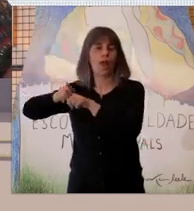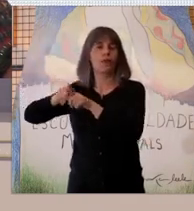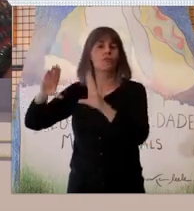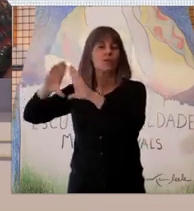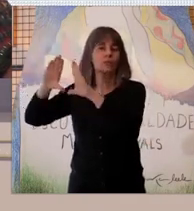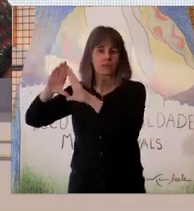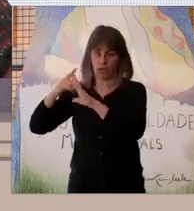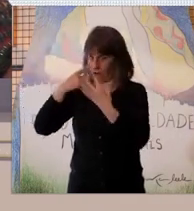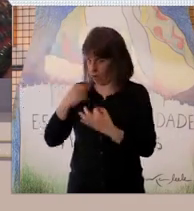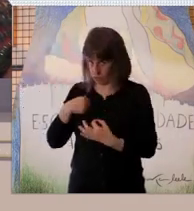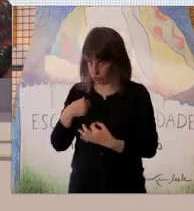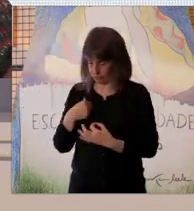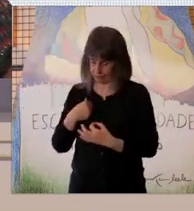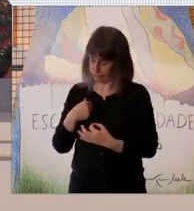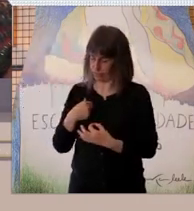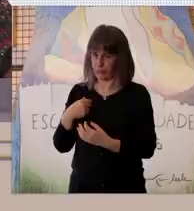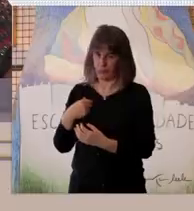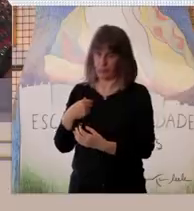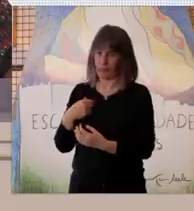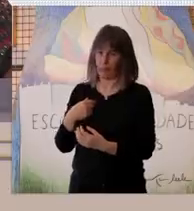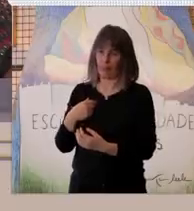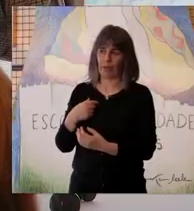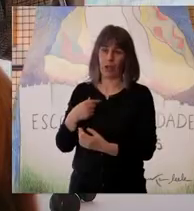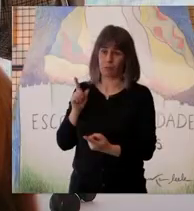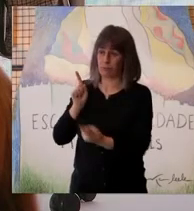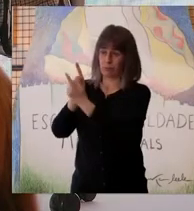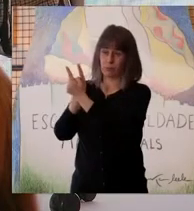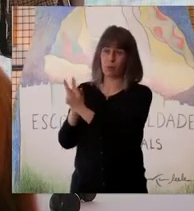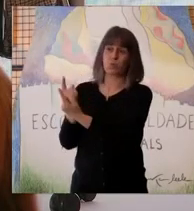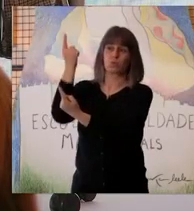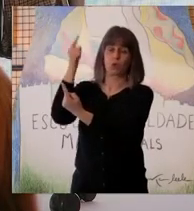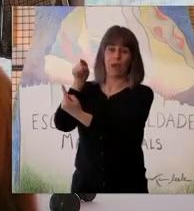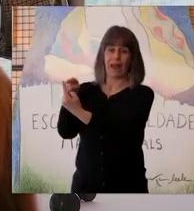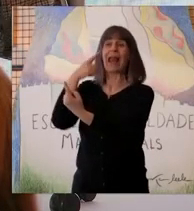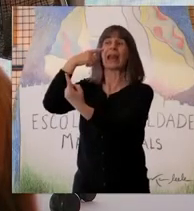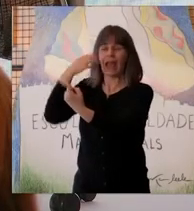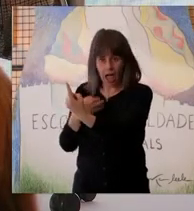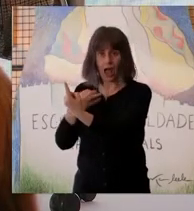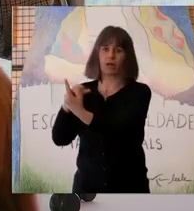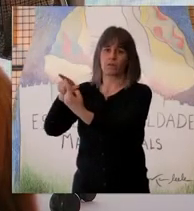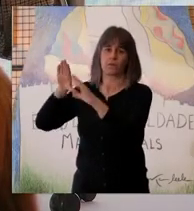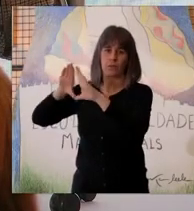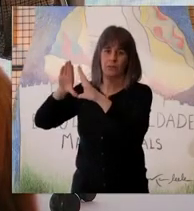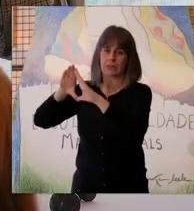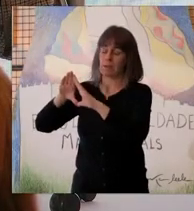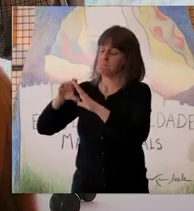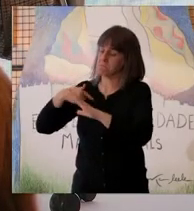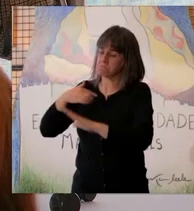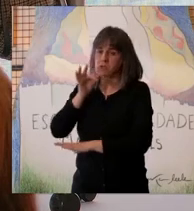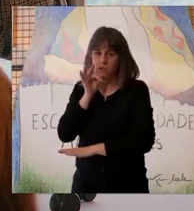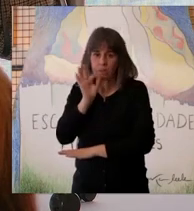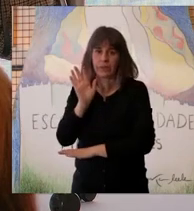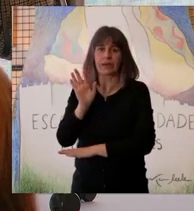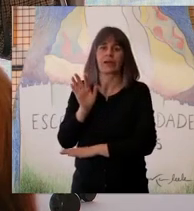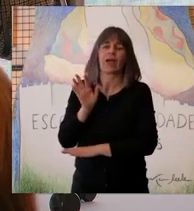ninguno que realmente crea crea en el feminismo que sea feminista hay un poco de Pink